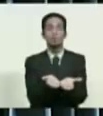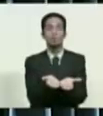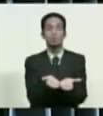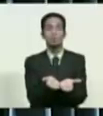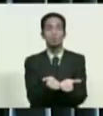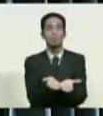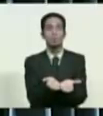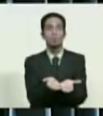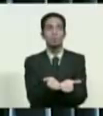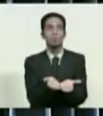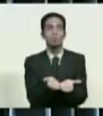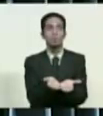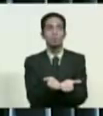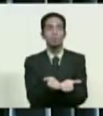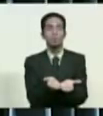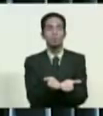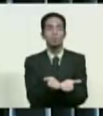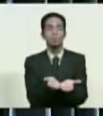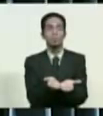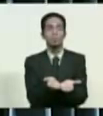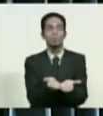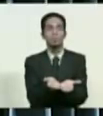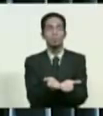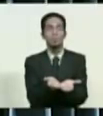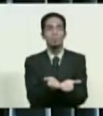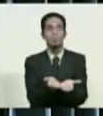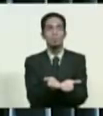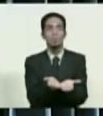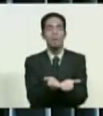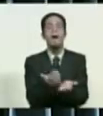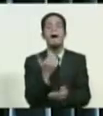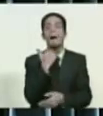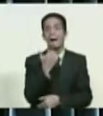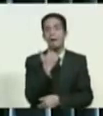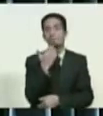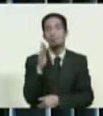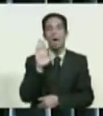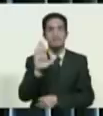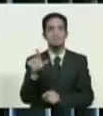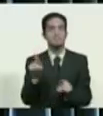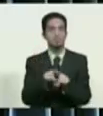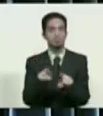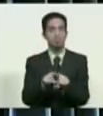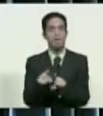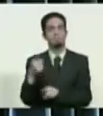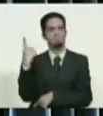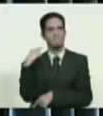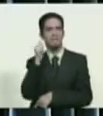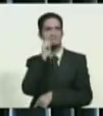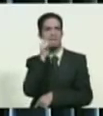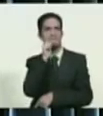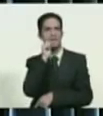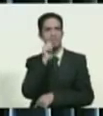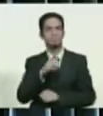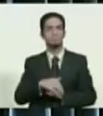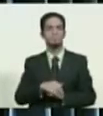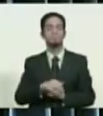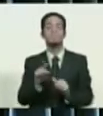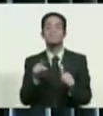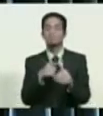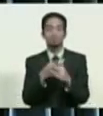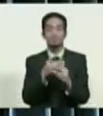hechos de la horrenda magnitud de lo que intentaban perpetrar, y donde ya está plenamente